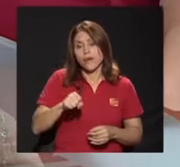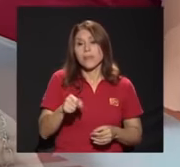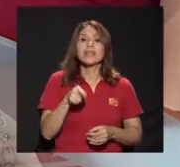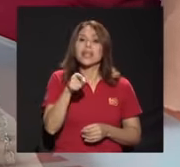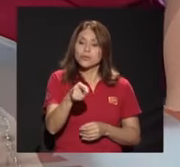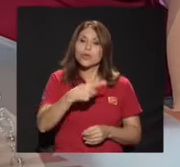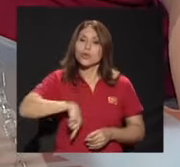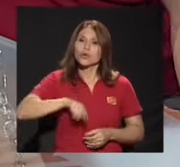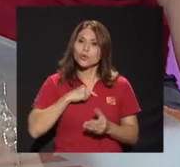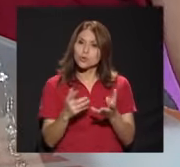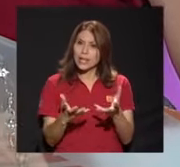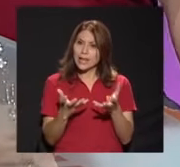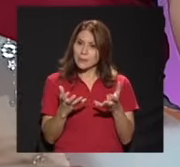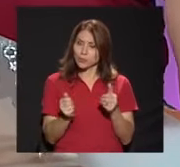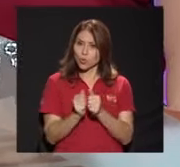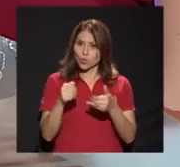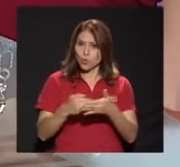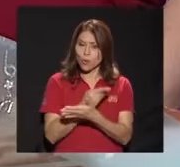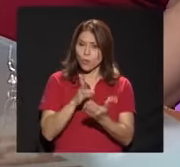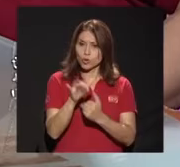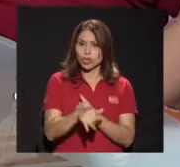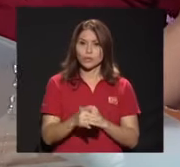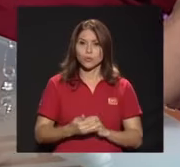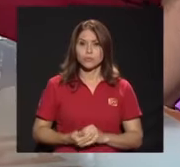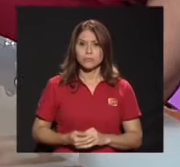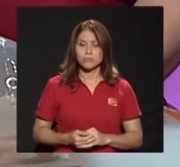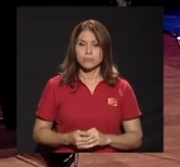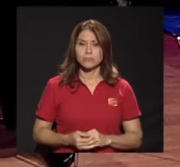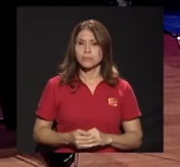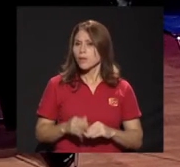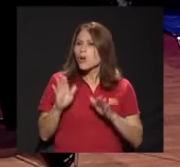que queremos con este nuevo proyecto. ¿Cómo? ¿Cómo se lograría?